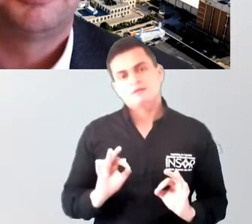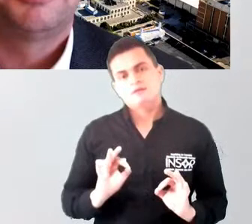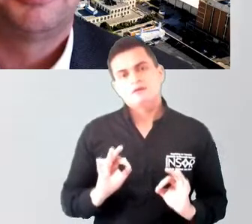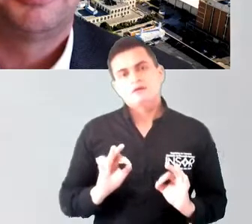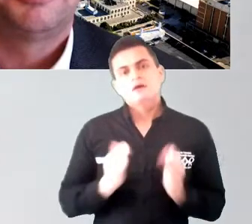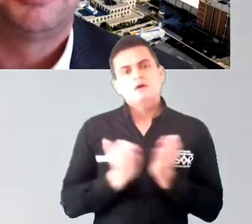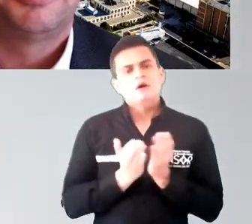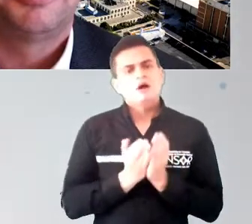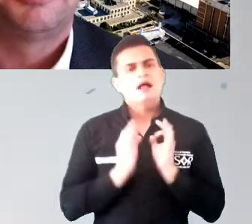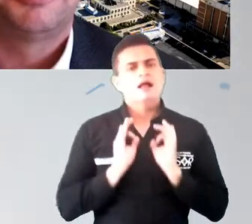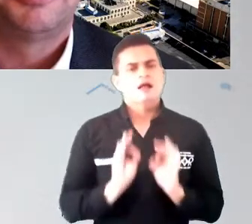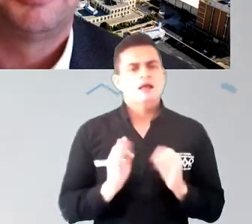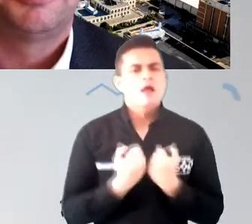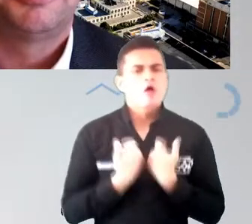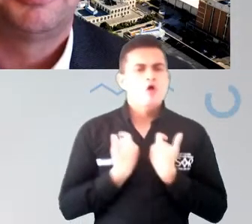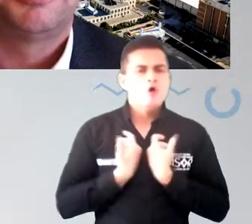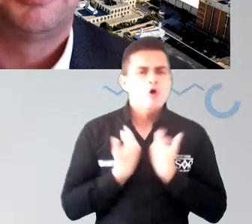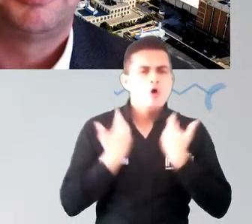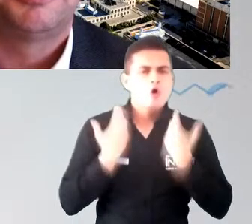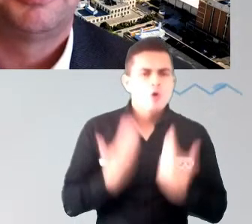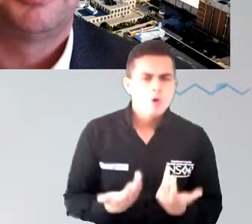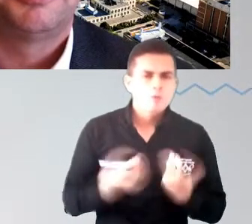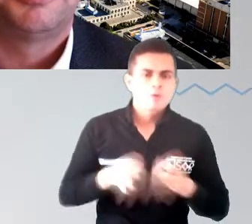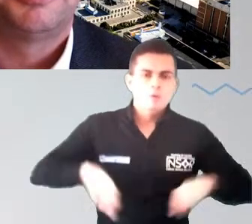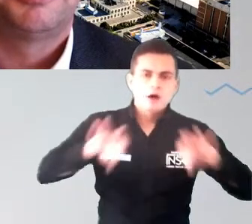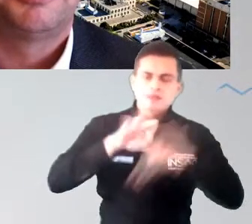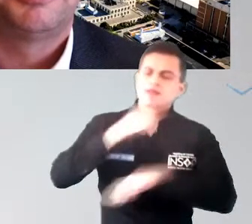cuidado alrededor de esta interlocución,